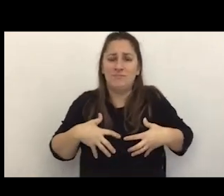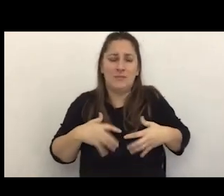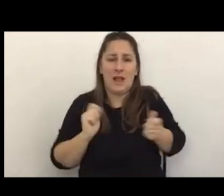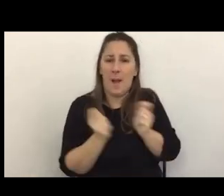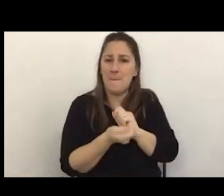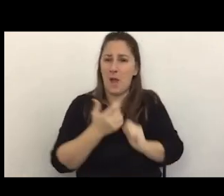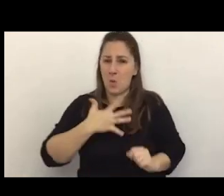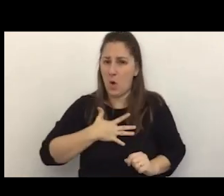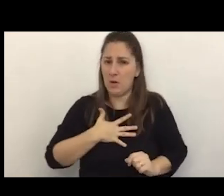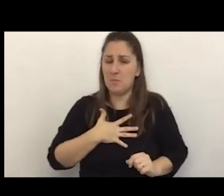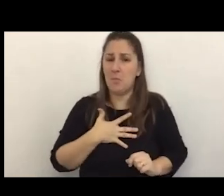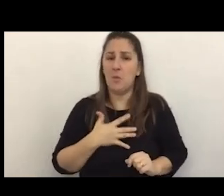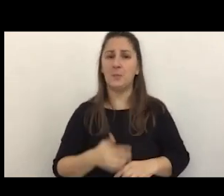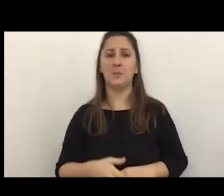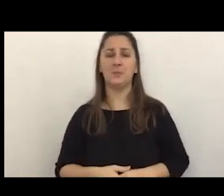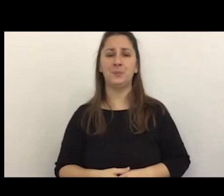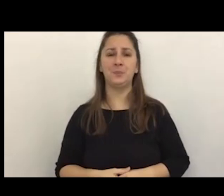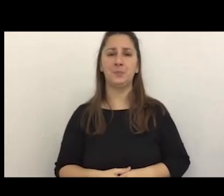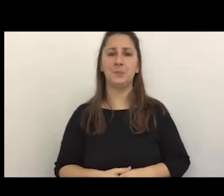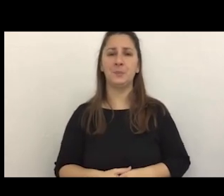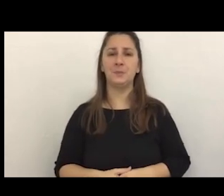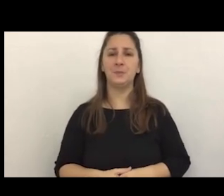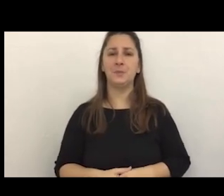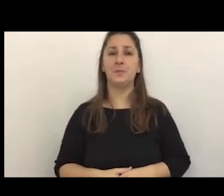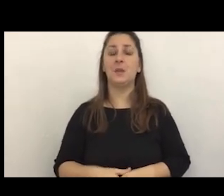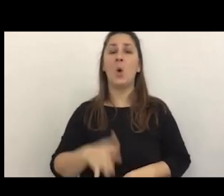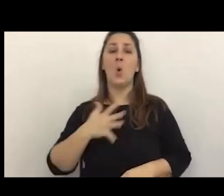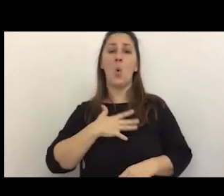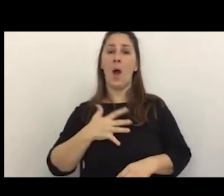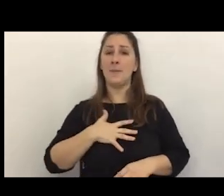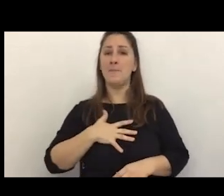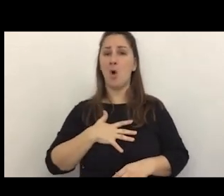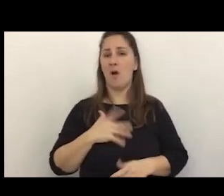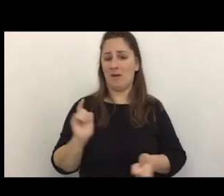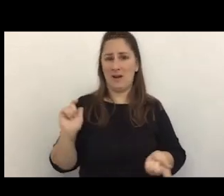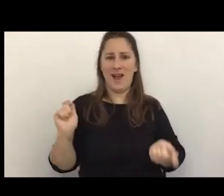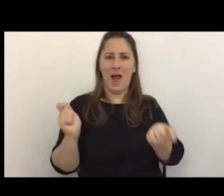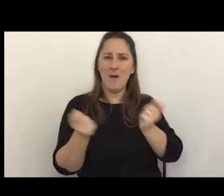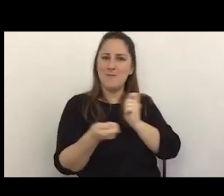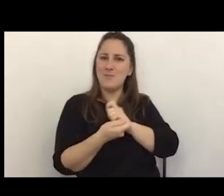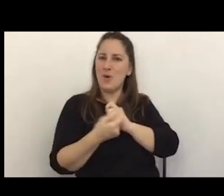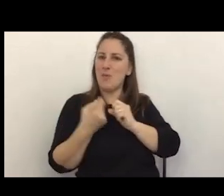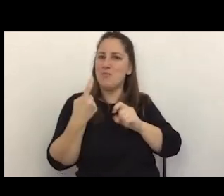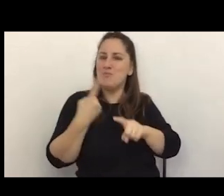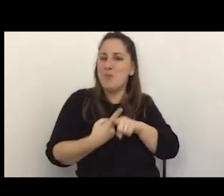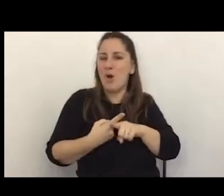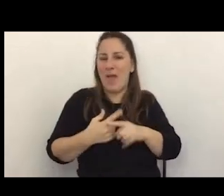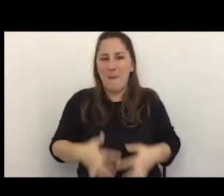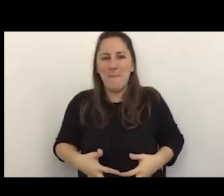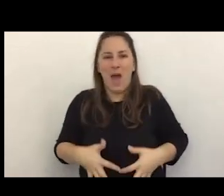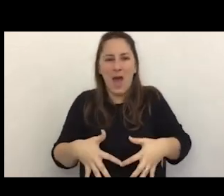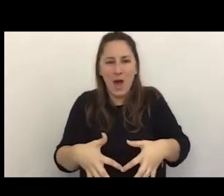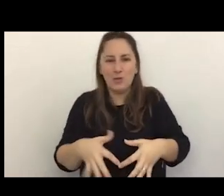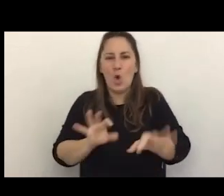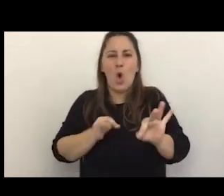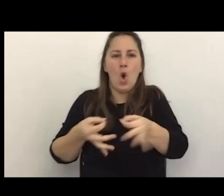No ver en su cuerpo los cambios físicos y hormonales que genera